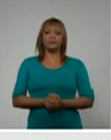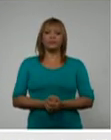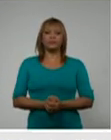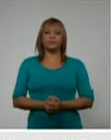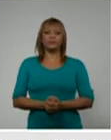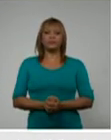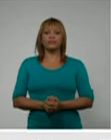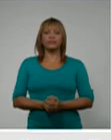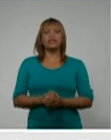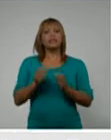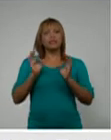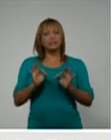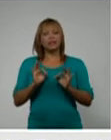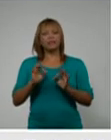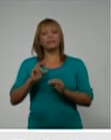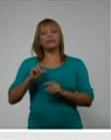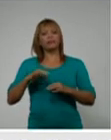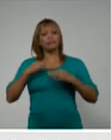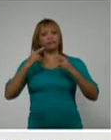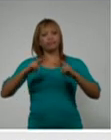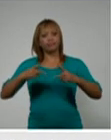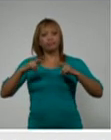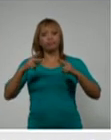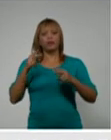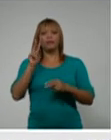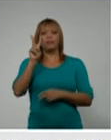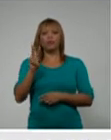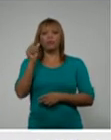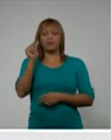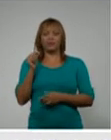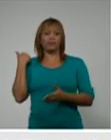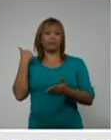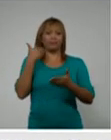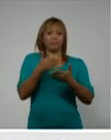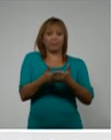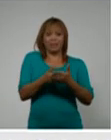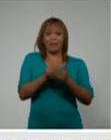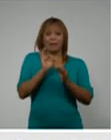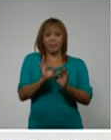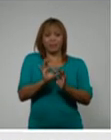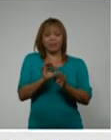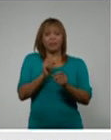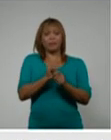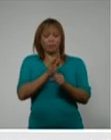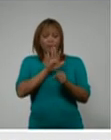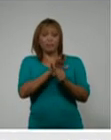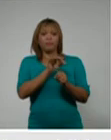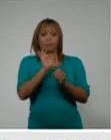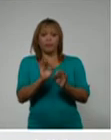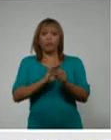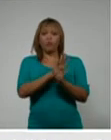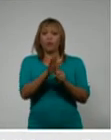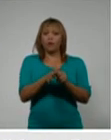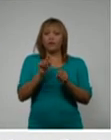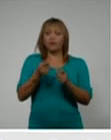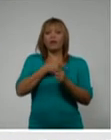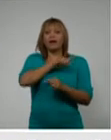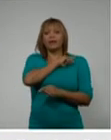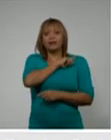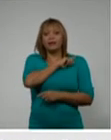Siempre mencionamos los 2 pacientes que fueron evacuados a principio de la pandemia. Ayer se